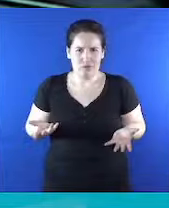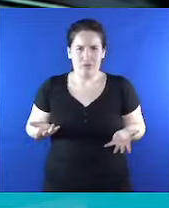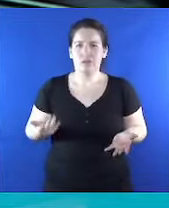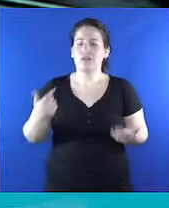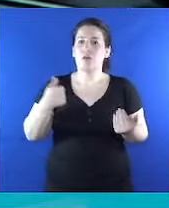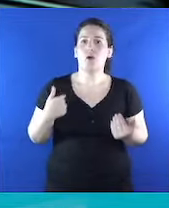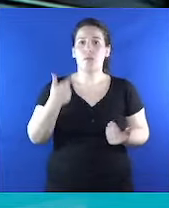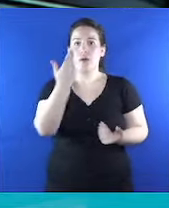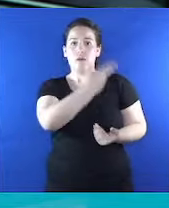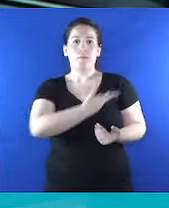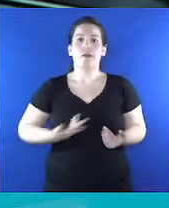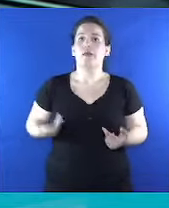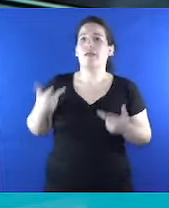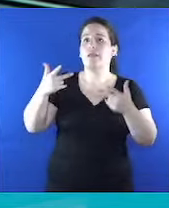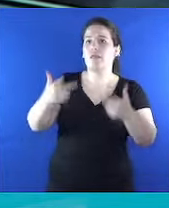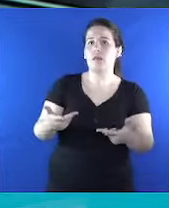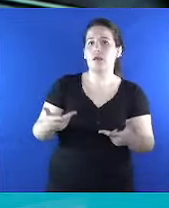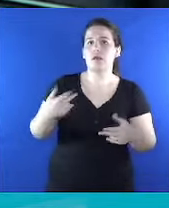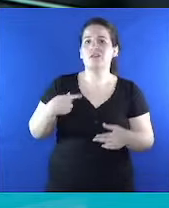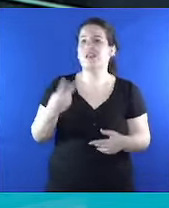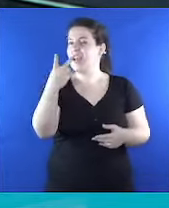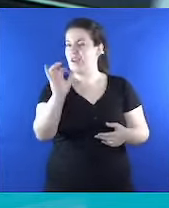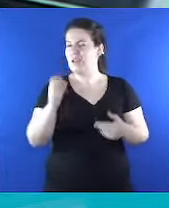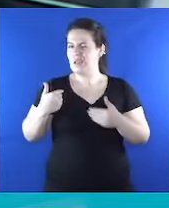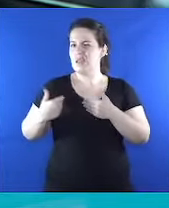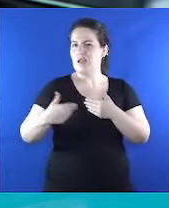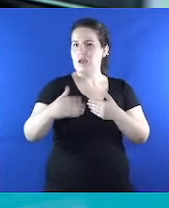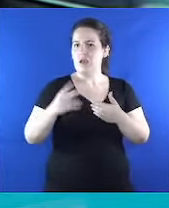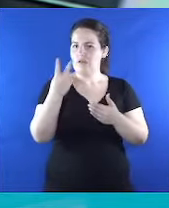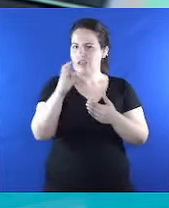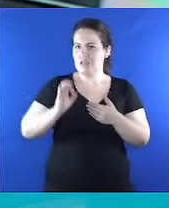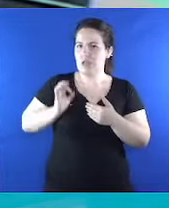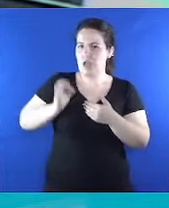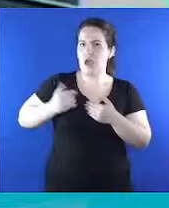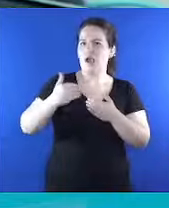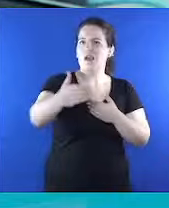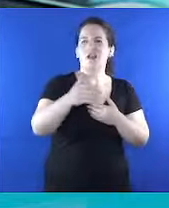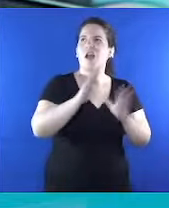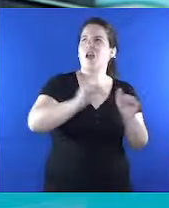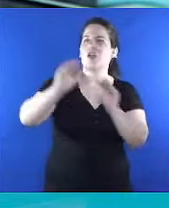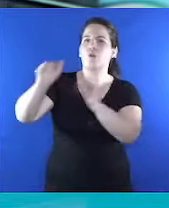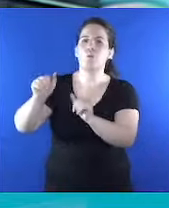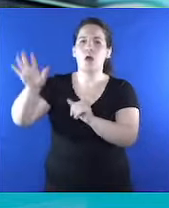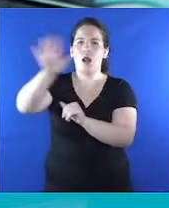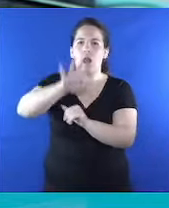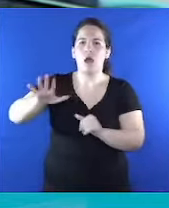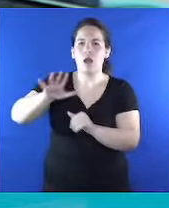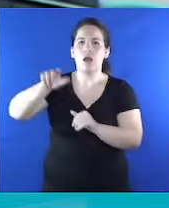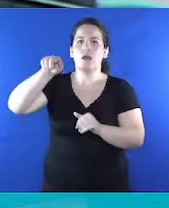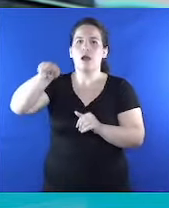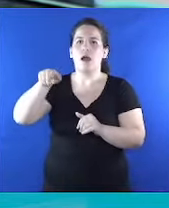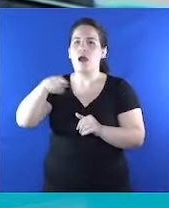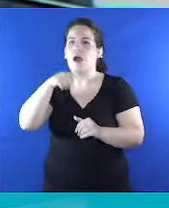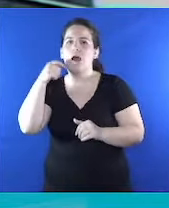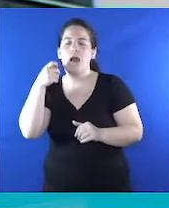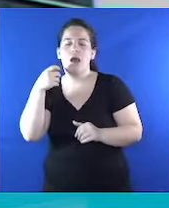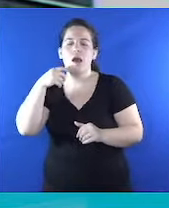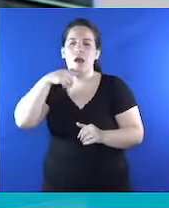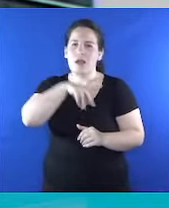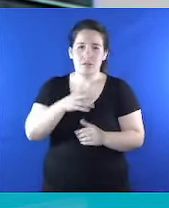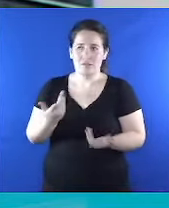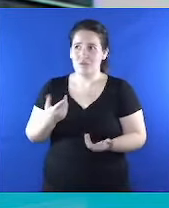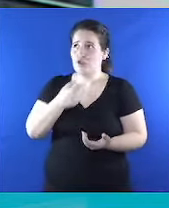el presidente dice Denme 20 años para que los ponga como Australia y 40 años para que los ponga como Alemania per no tengo ganas de